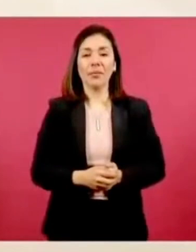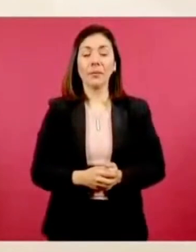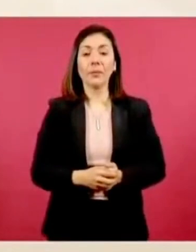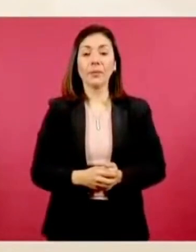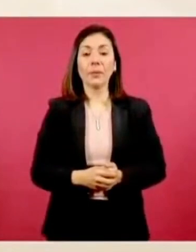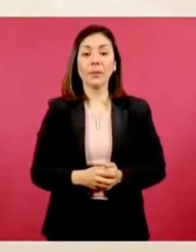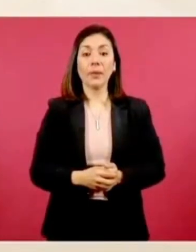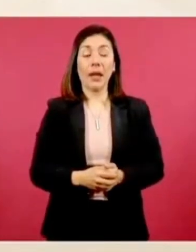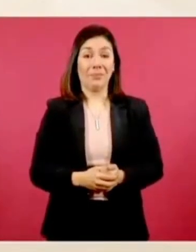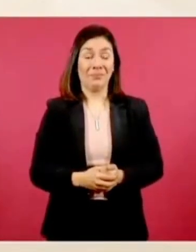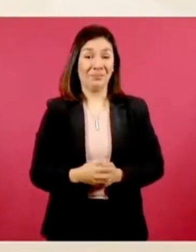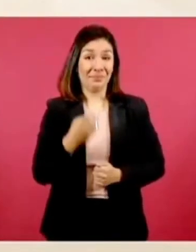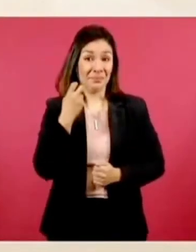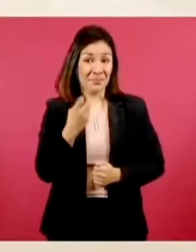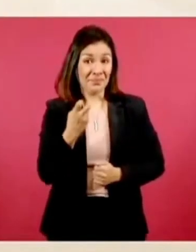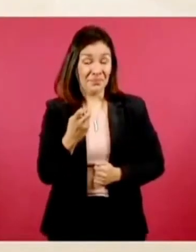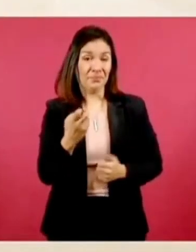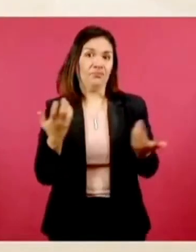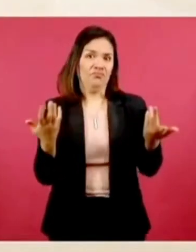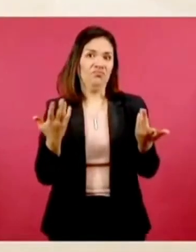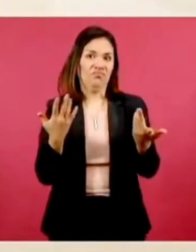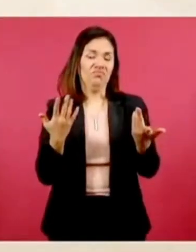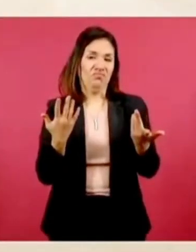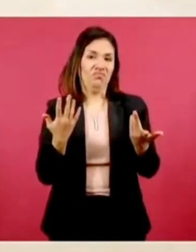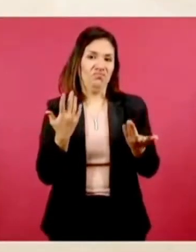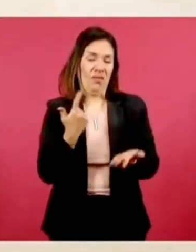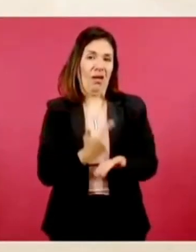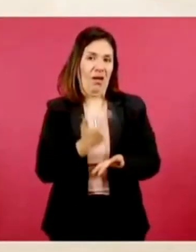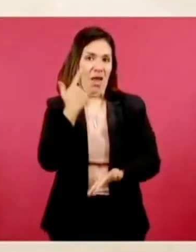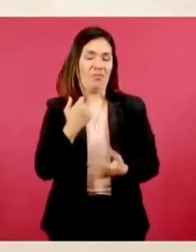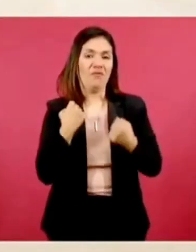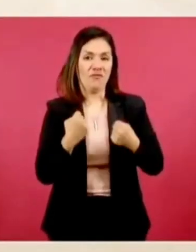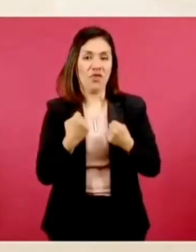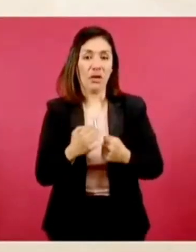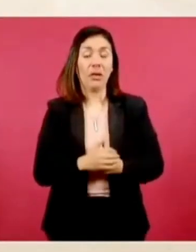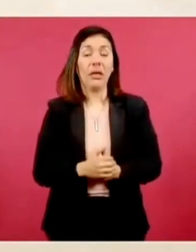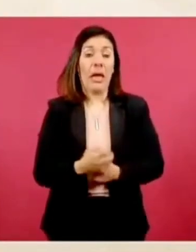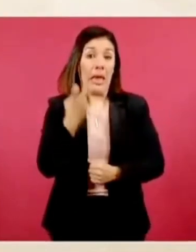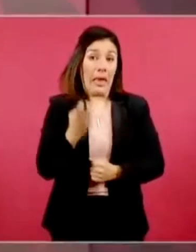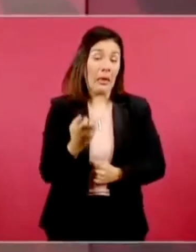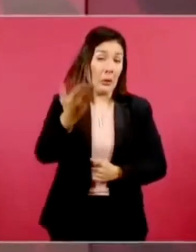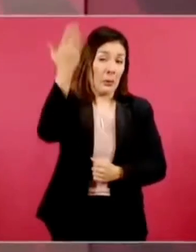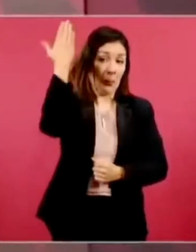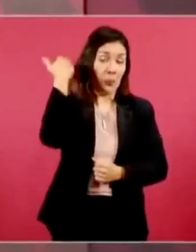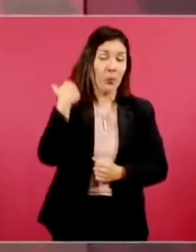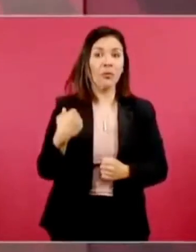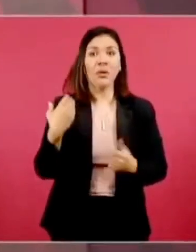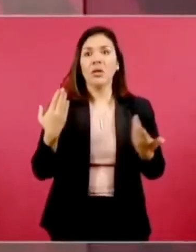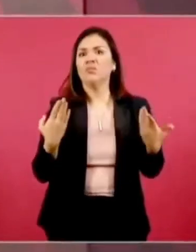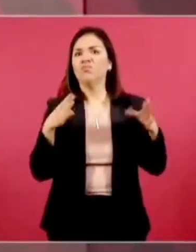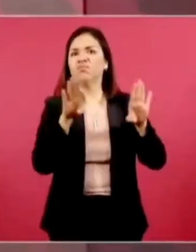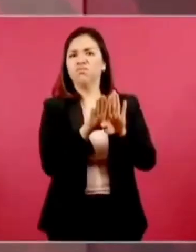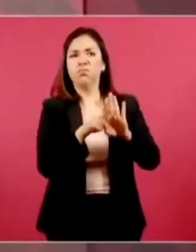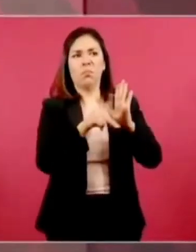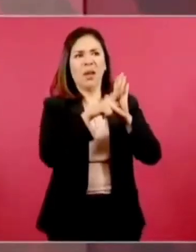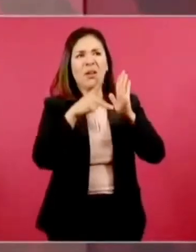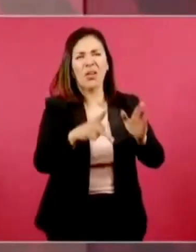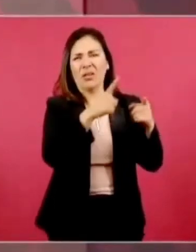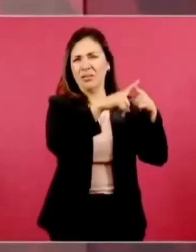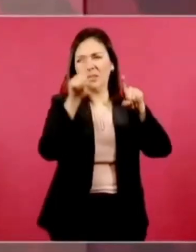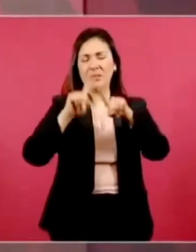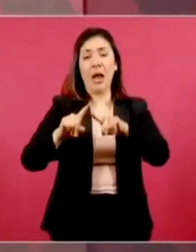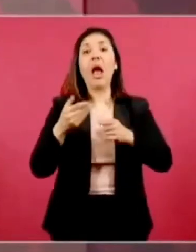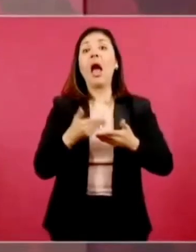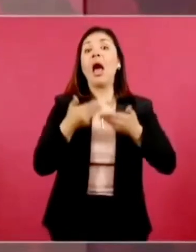Entonces fue muy fuerte y en aquel entonces se cerraron todos los medios y ahora están cerrados.